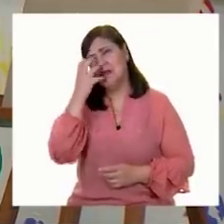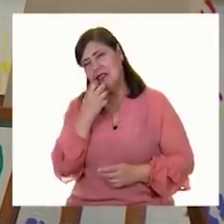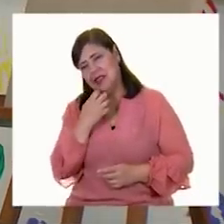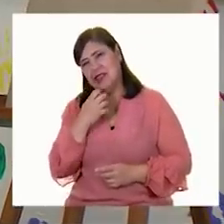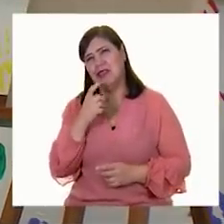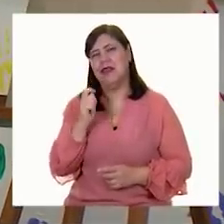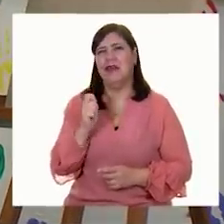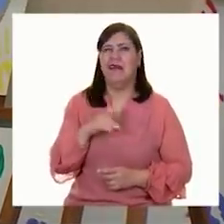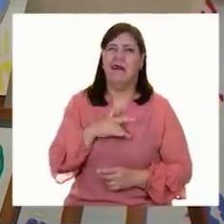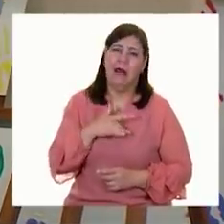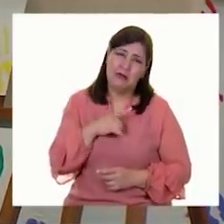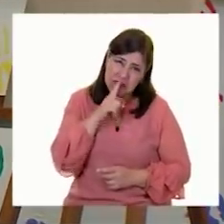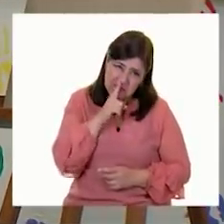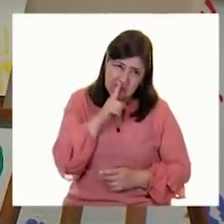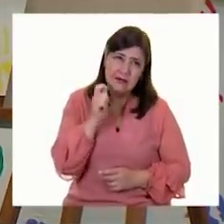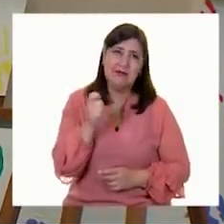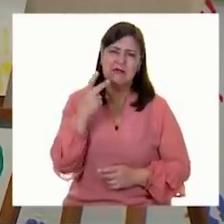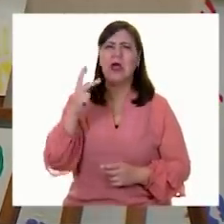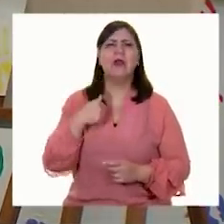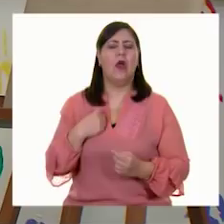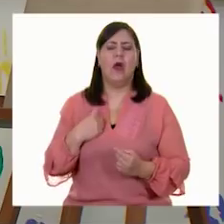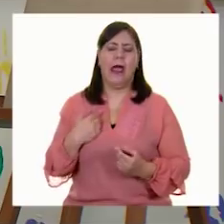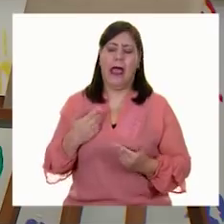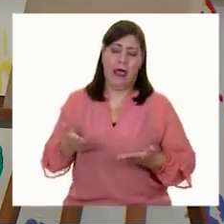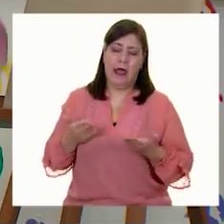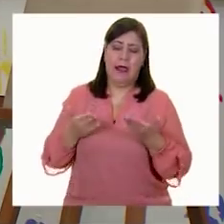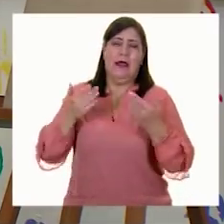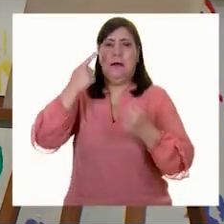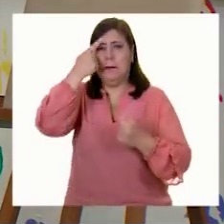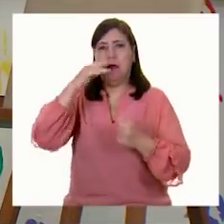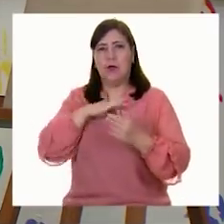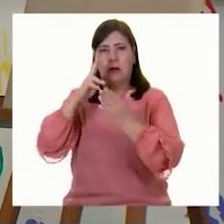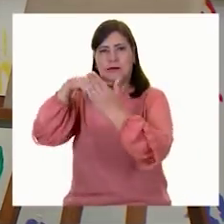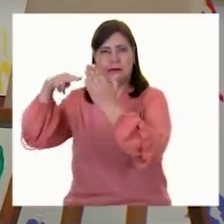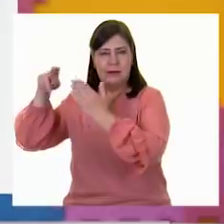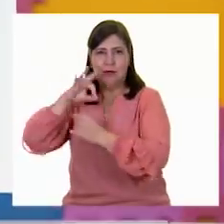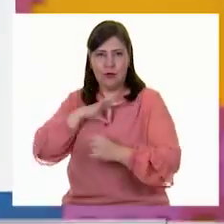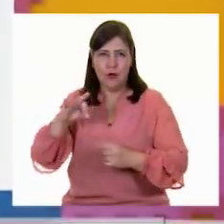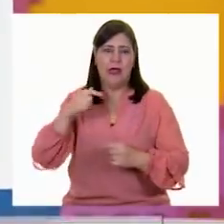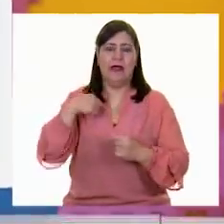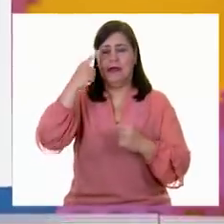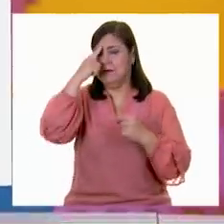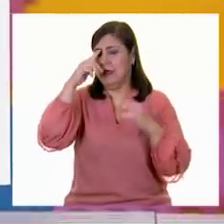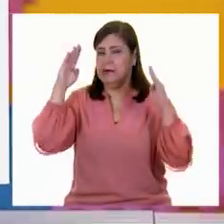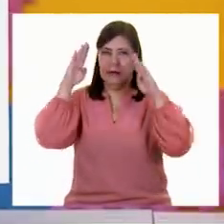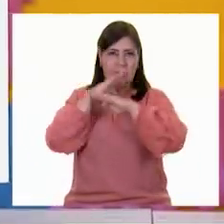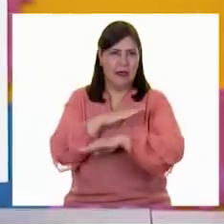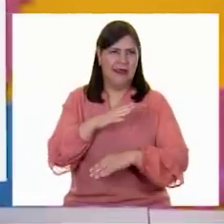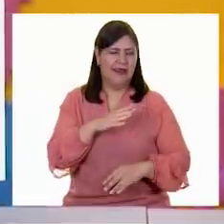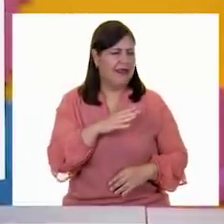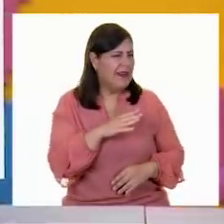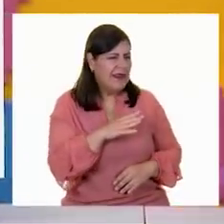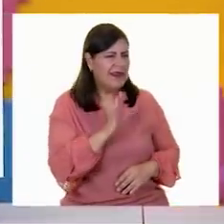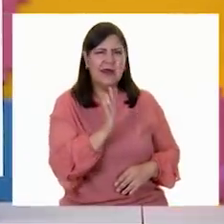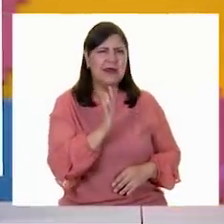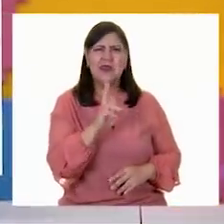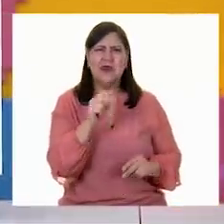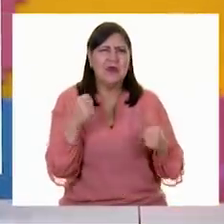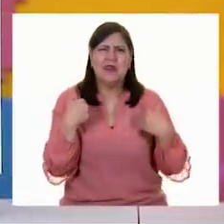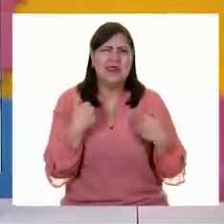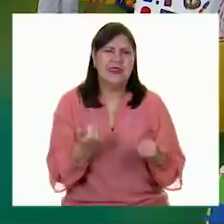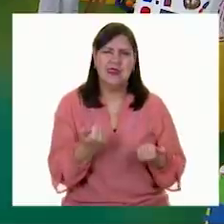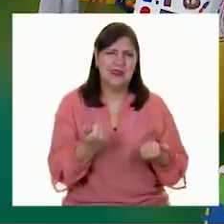desalentada, pero me animo. Pintar me ayuda a relajarme y a disipar mi mente. Ay, a ver, no entiendo